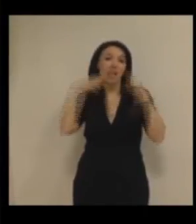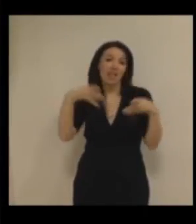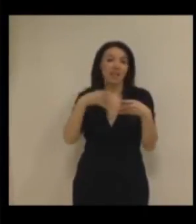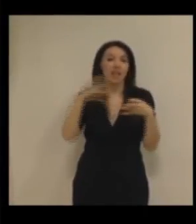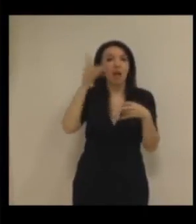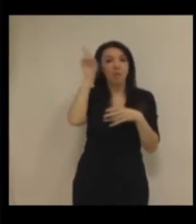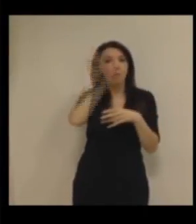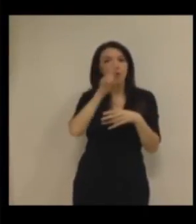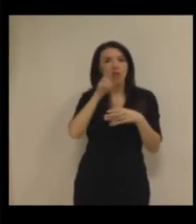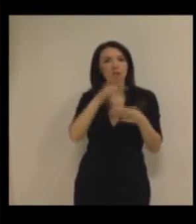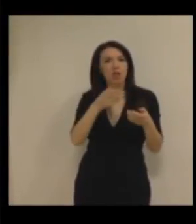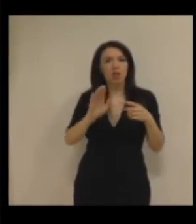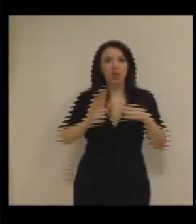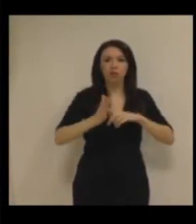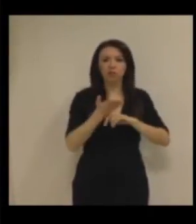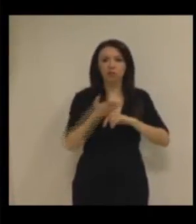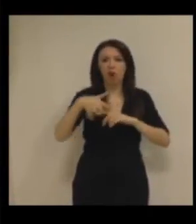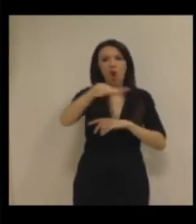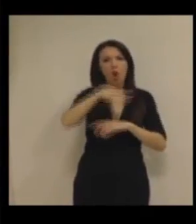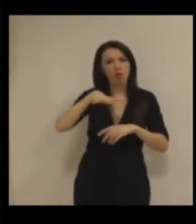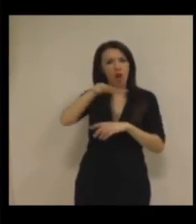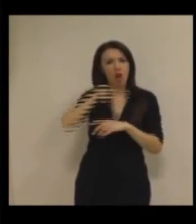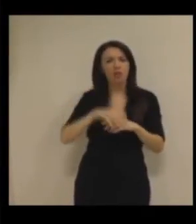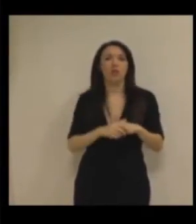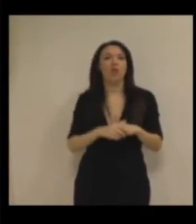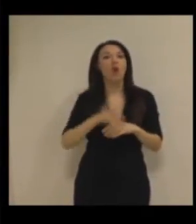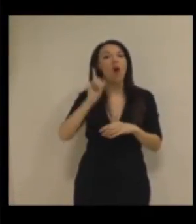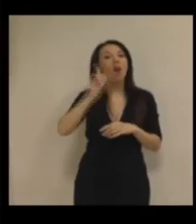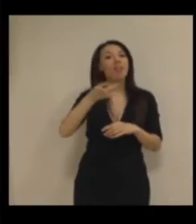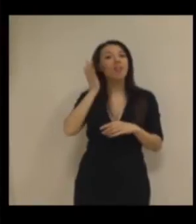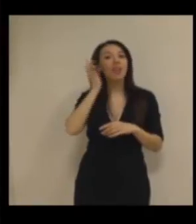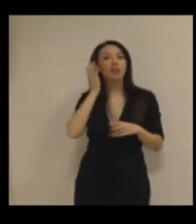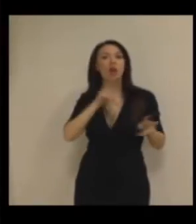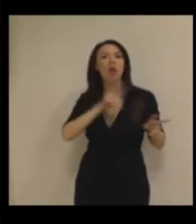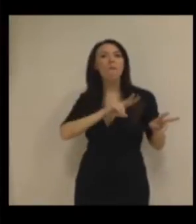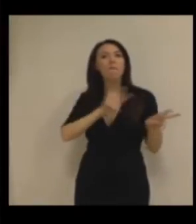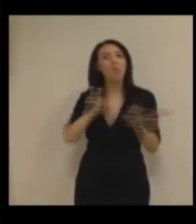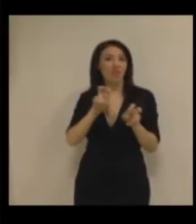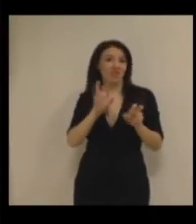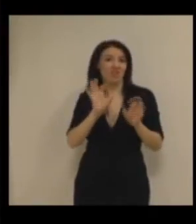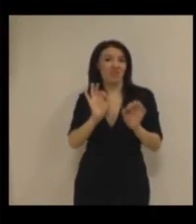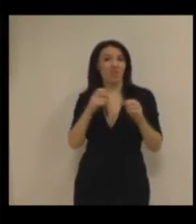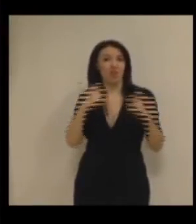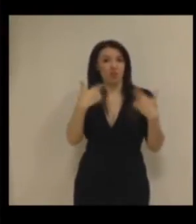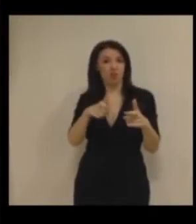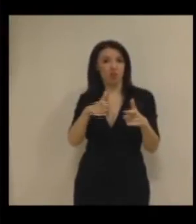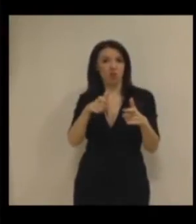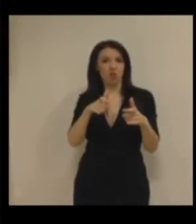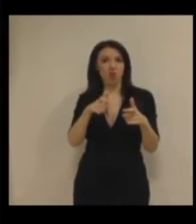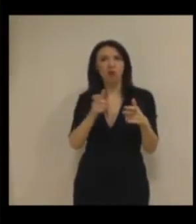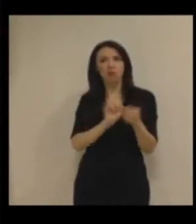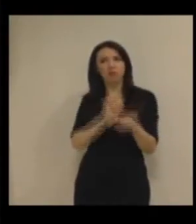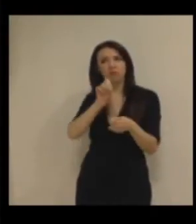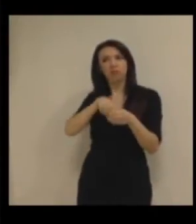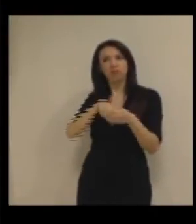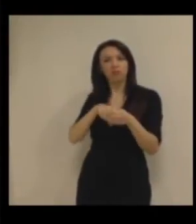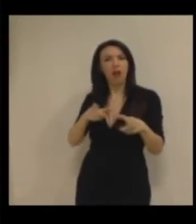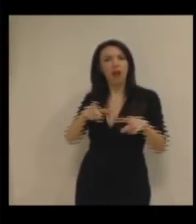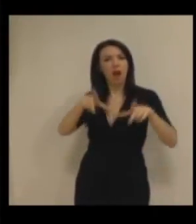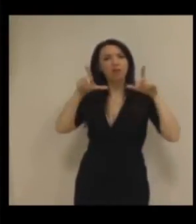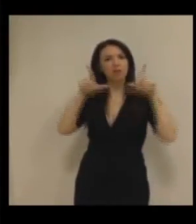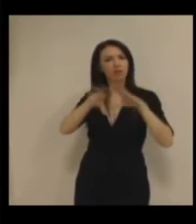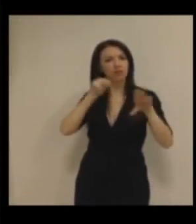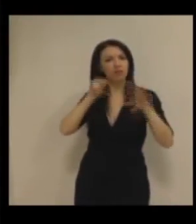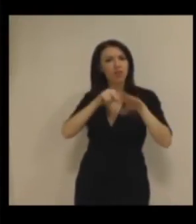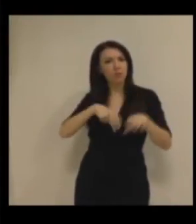una localización, la directora de modernización se ofreció muy amablemente a participar en el vídeo y sacar unas palabras. O sea que hay